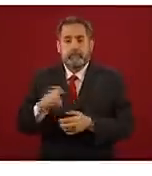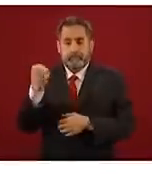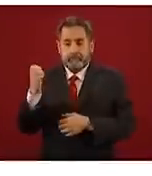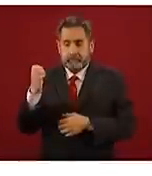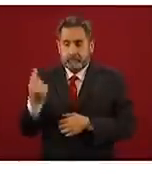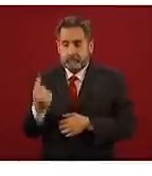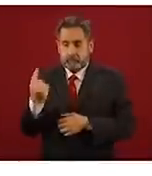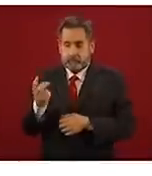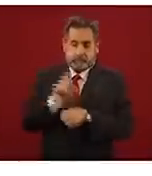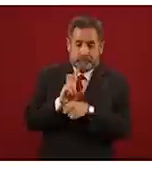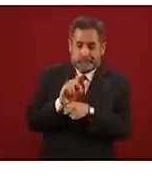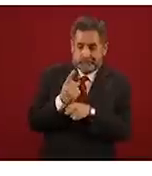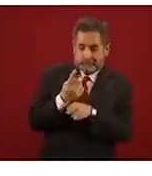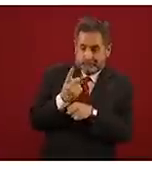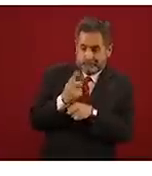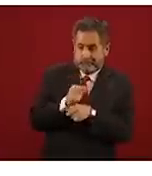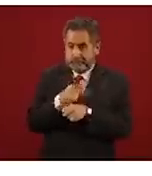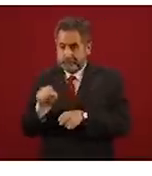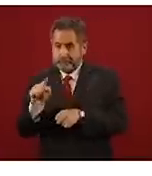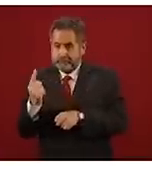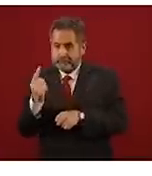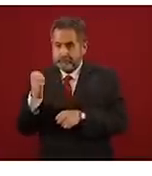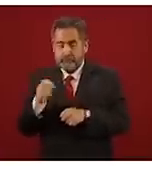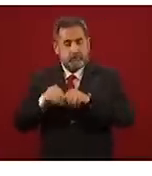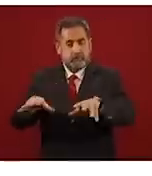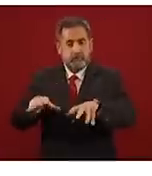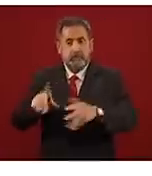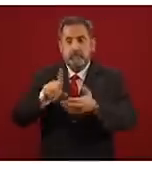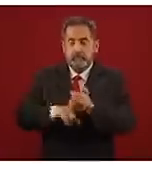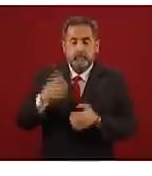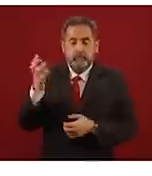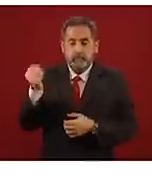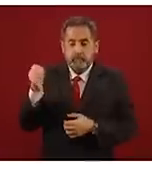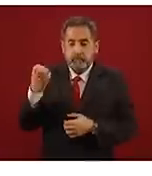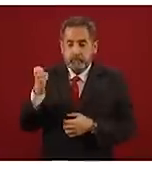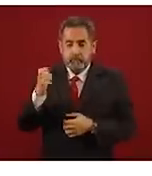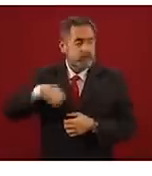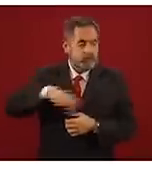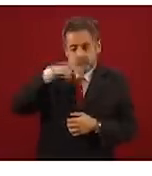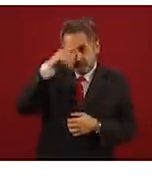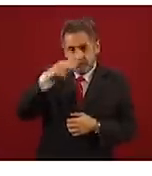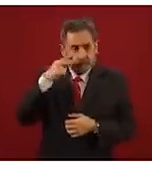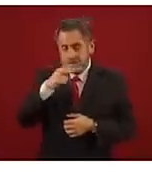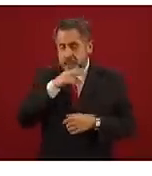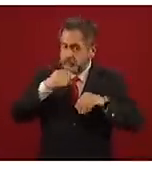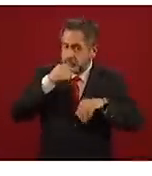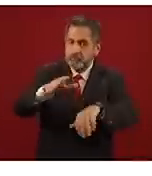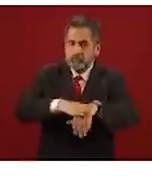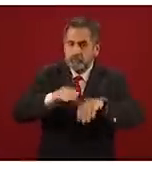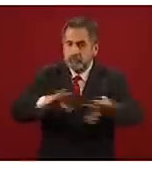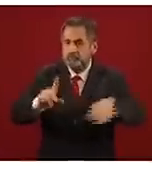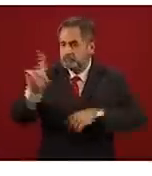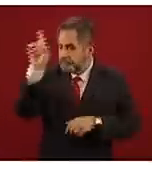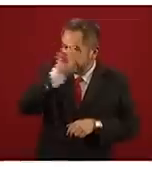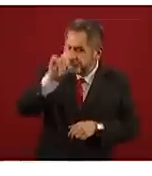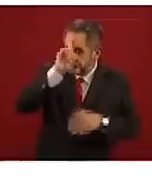gruesamente, la noche del 31, y el 9 de enero decidimos publicar este aviso para viajeros, recomendando